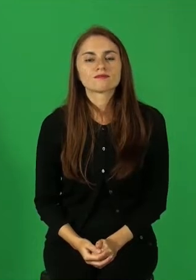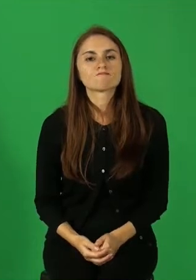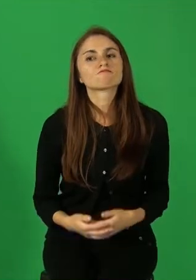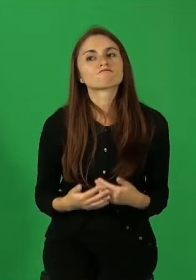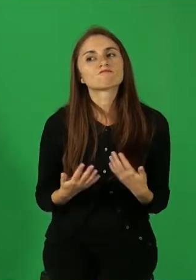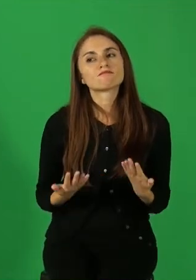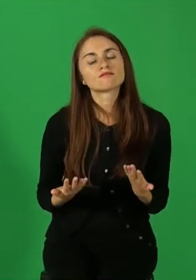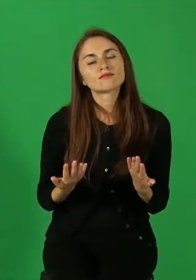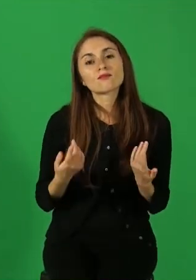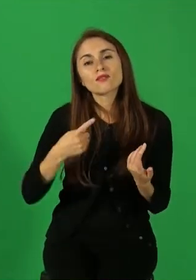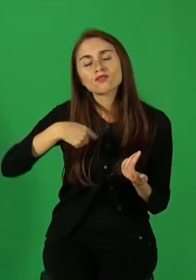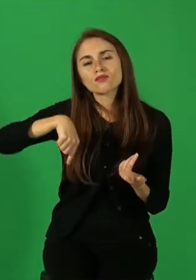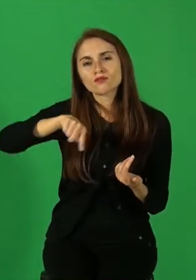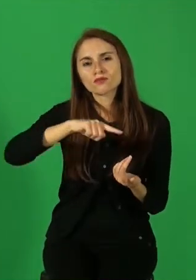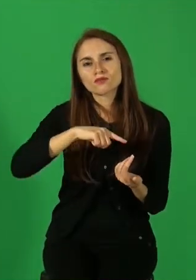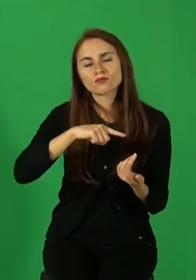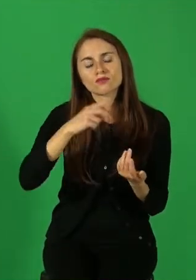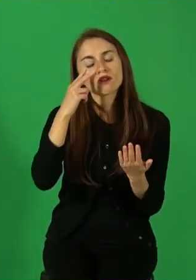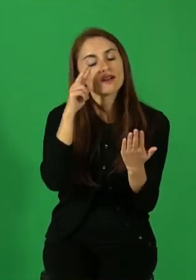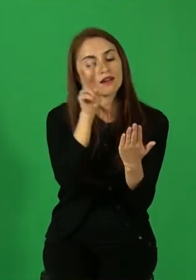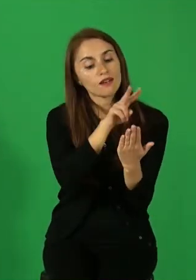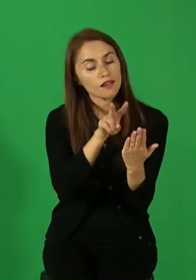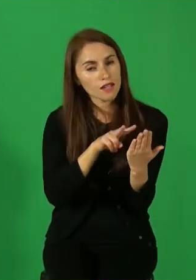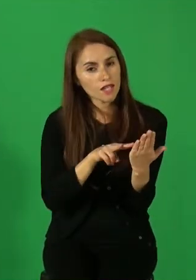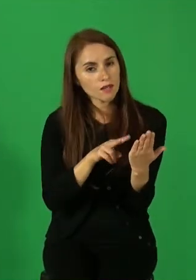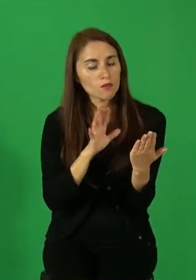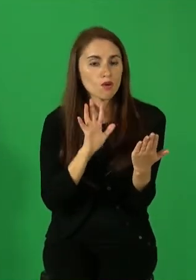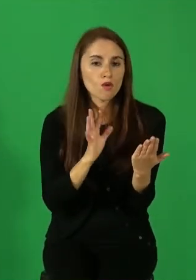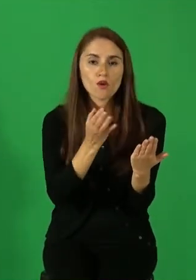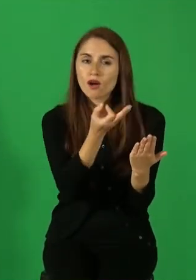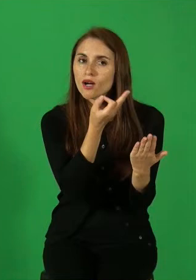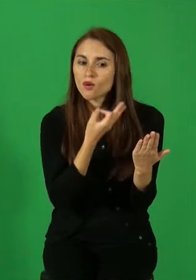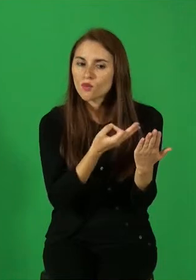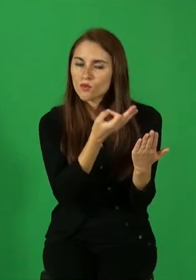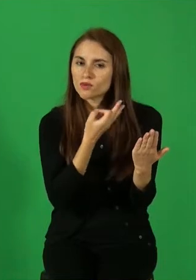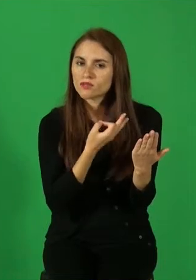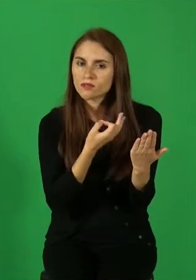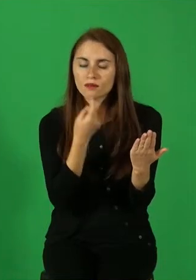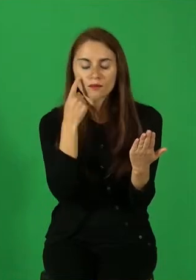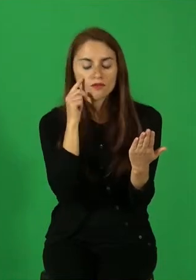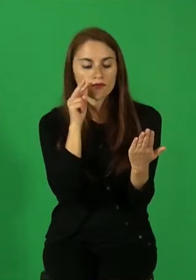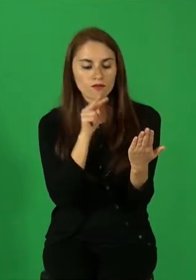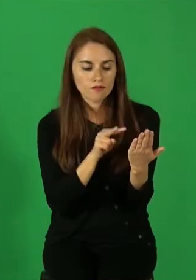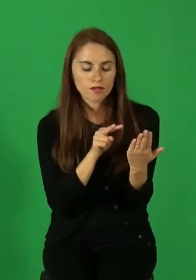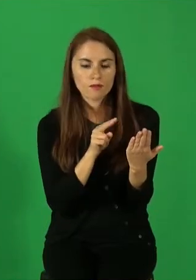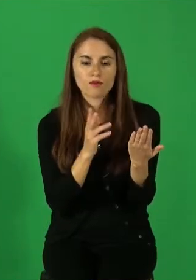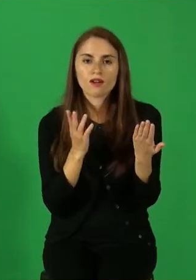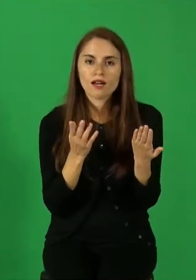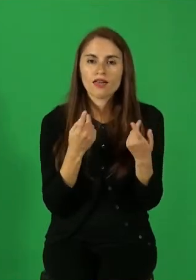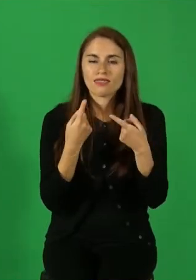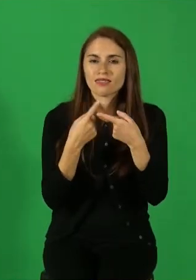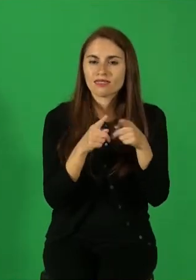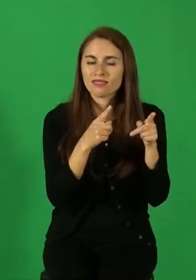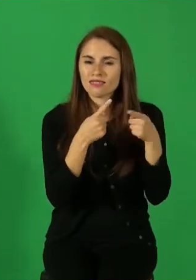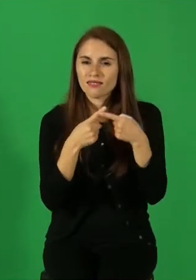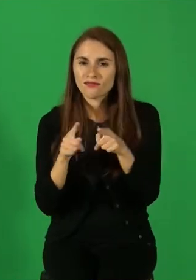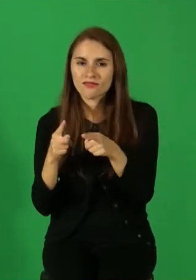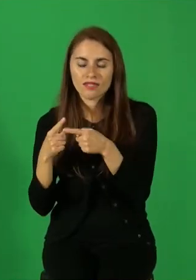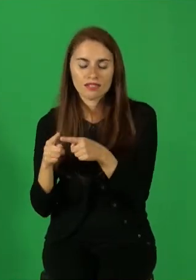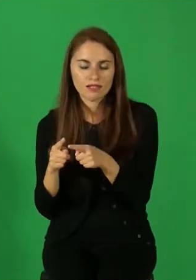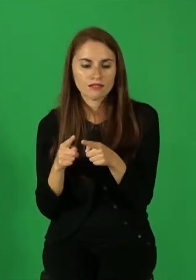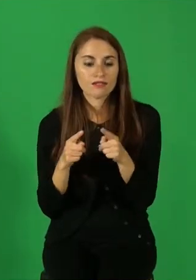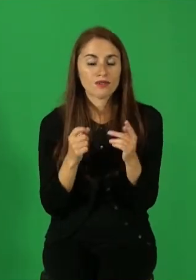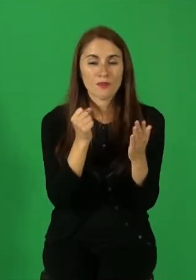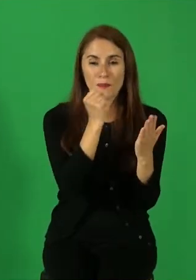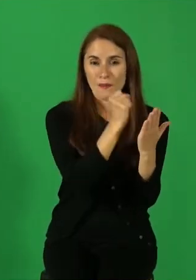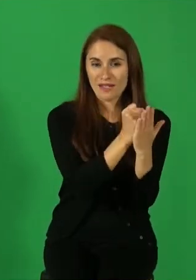Mientras nosotros escuchamos o leemos un texto, es posible apreciar una serie de marcas o